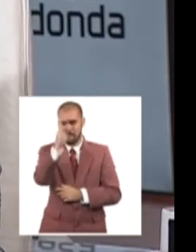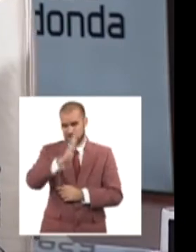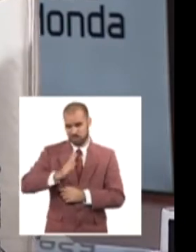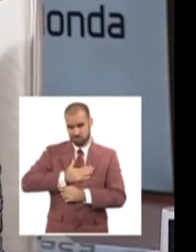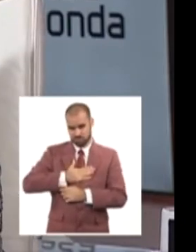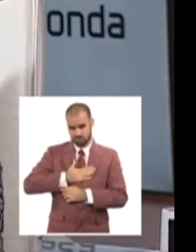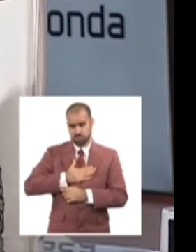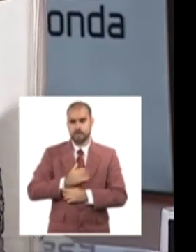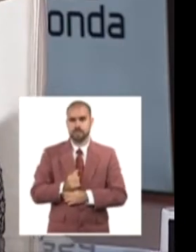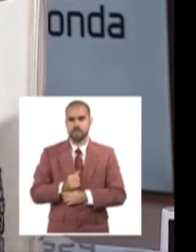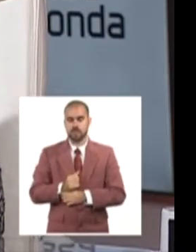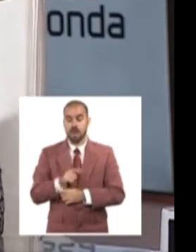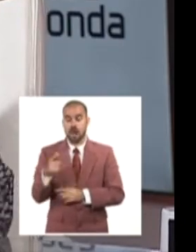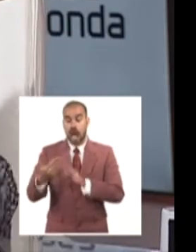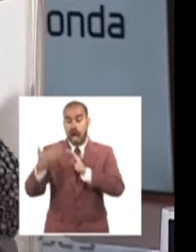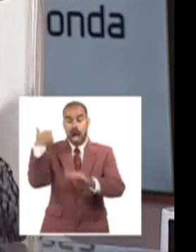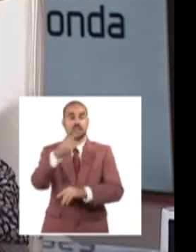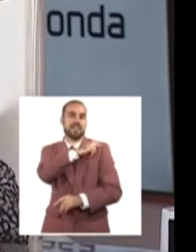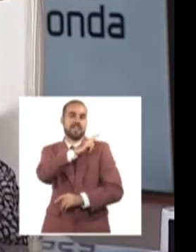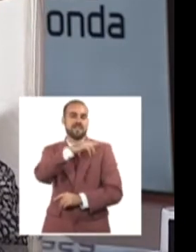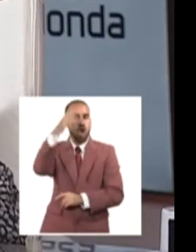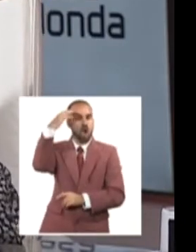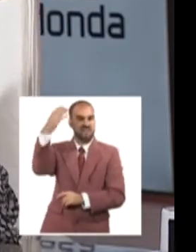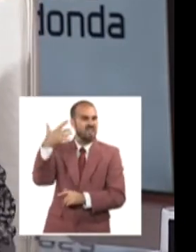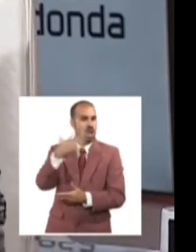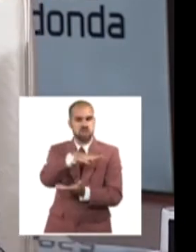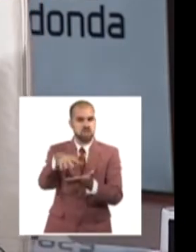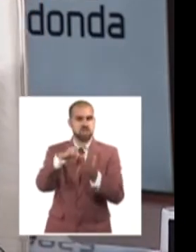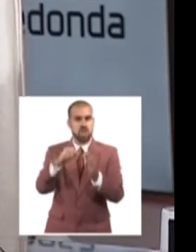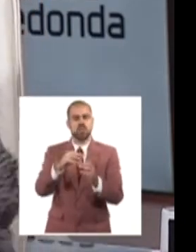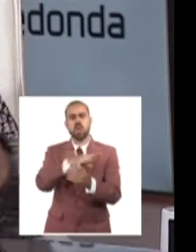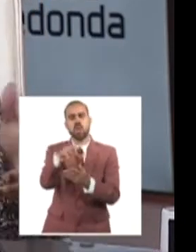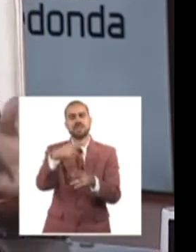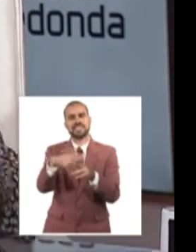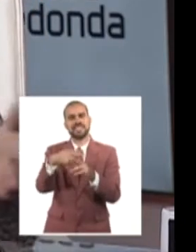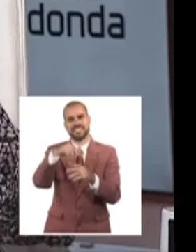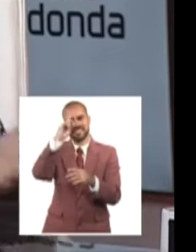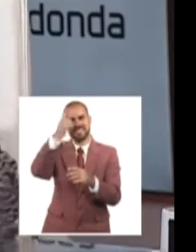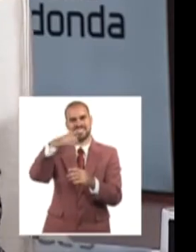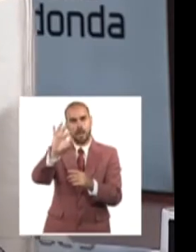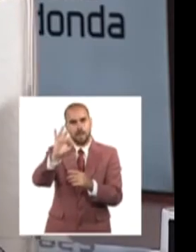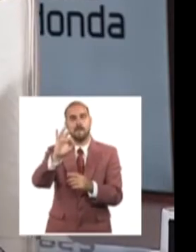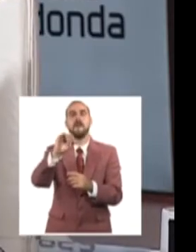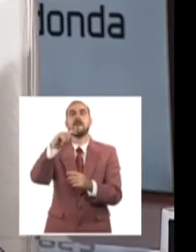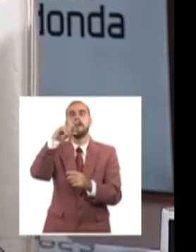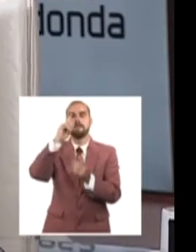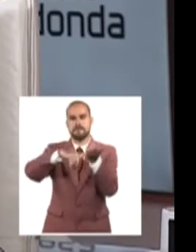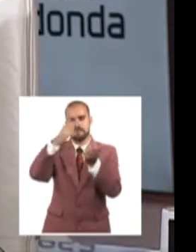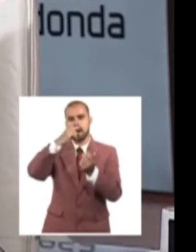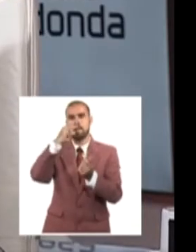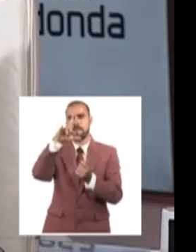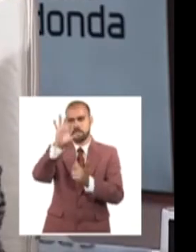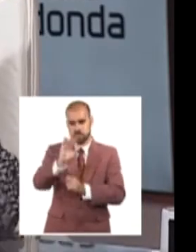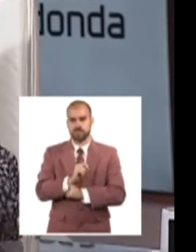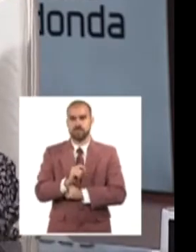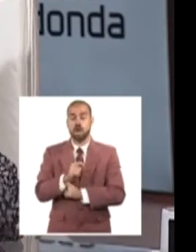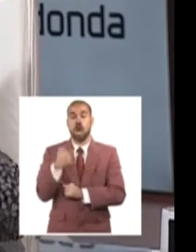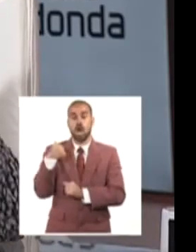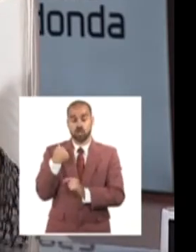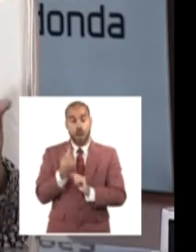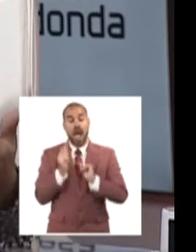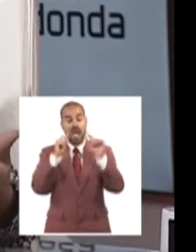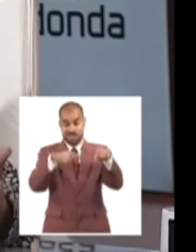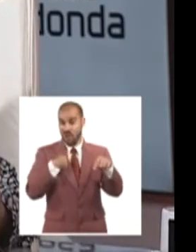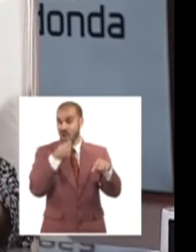él fue gobernador en sao paulo en dos ocasiones y una de ellas bueno fue cuando yo estaba allá como corresponsal y